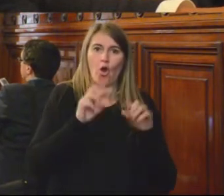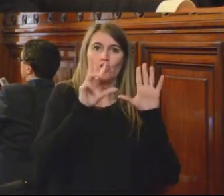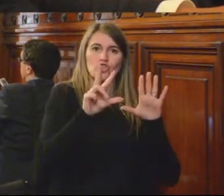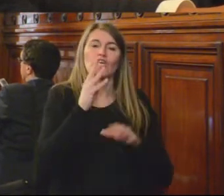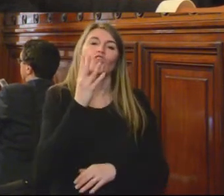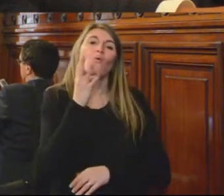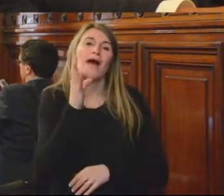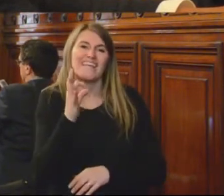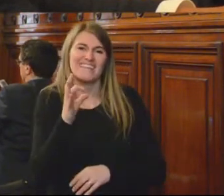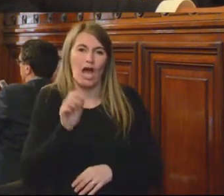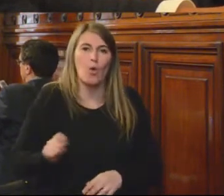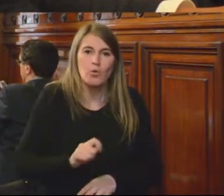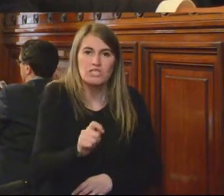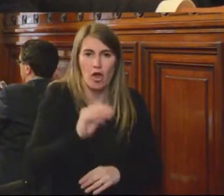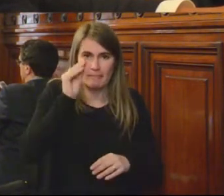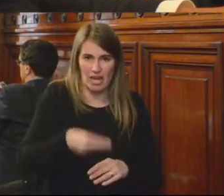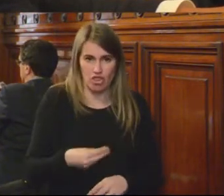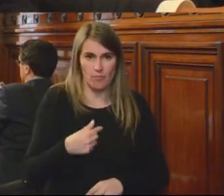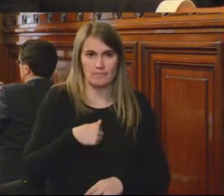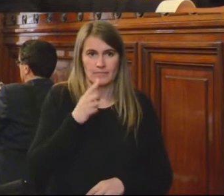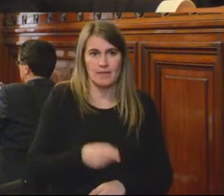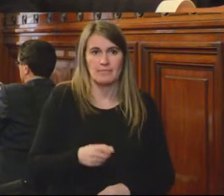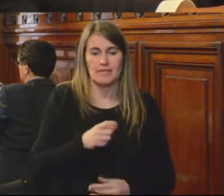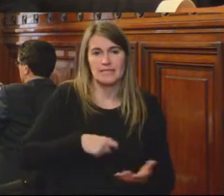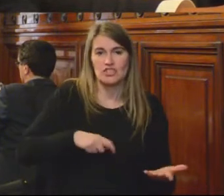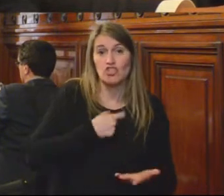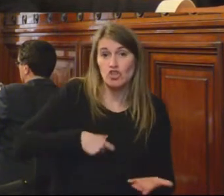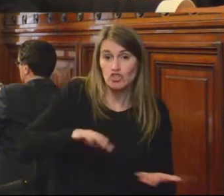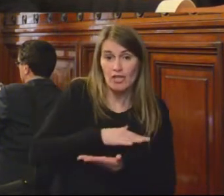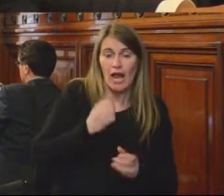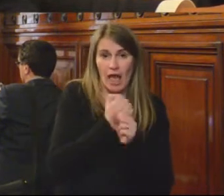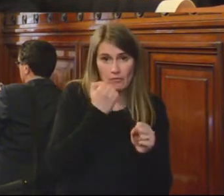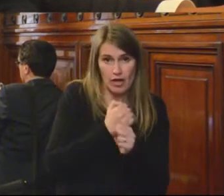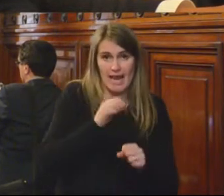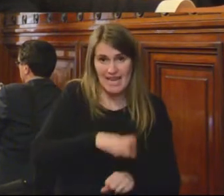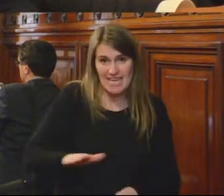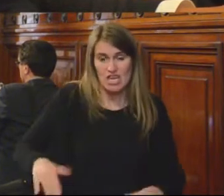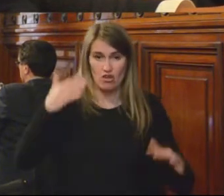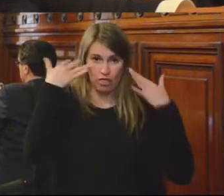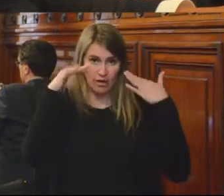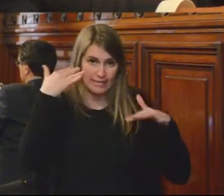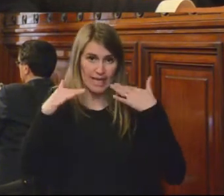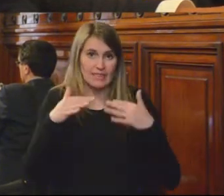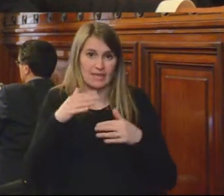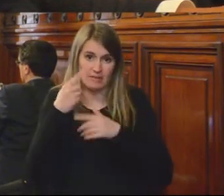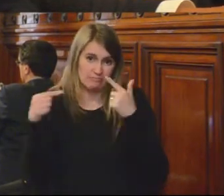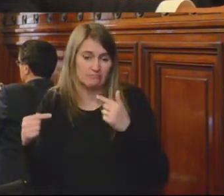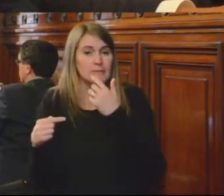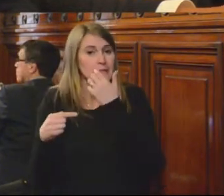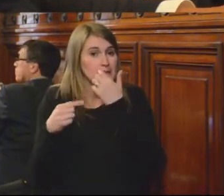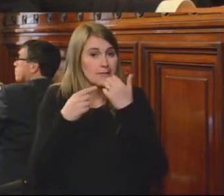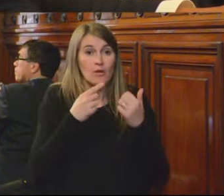Igualmente debemos informar que en la Sala de Casación Social, donde se ventilan juicios laborales de niños, niñas, adolescentes y así como también materia agraria, se observó que